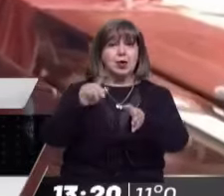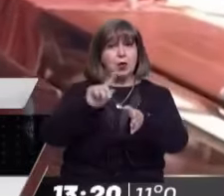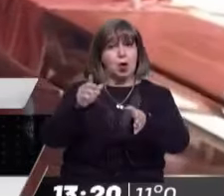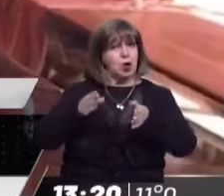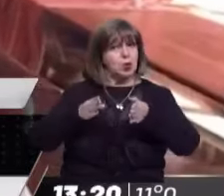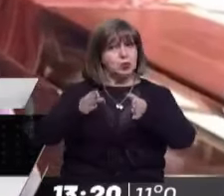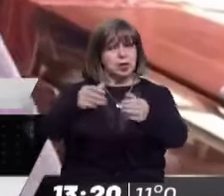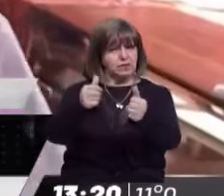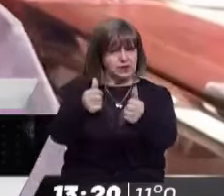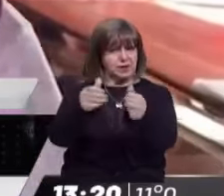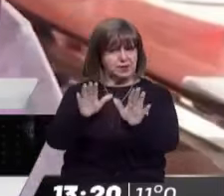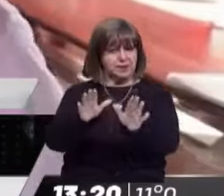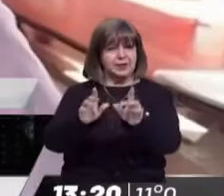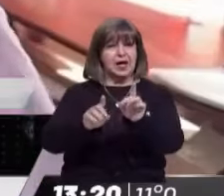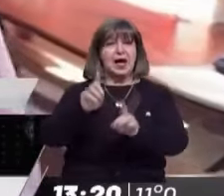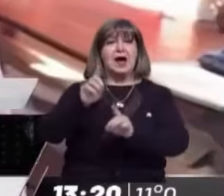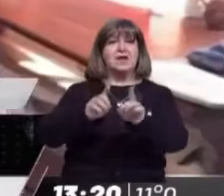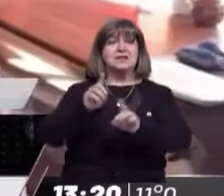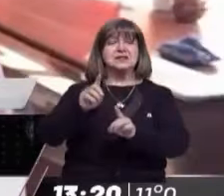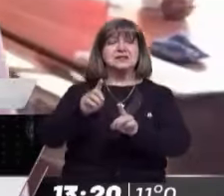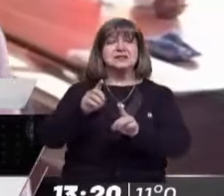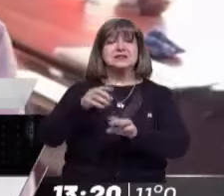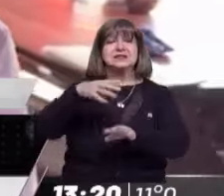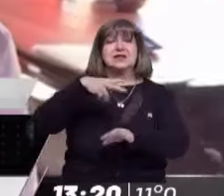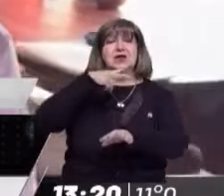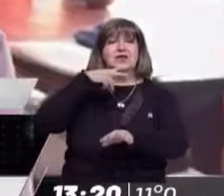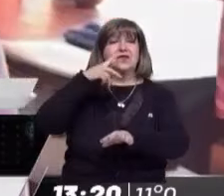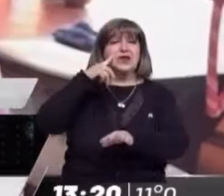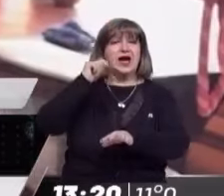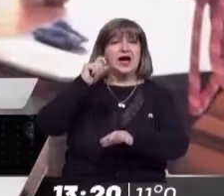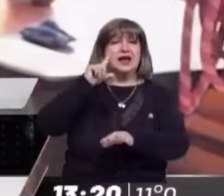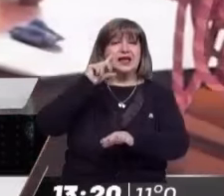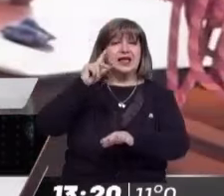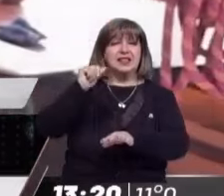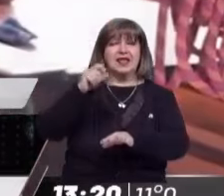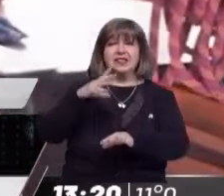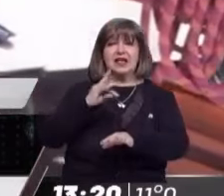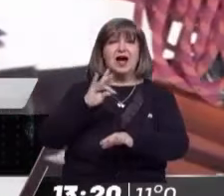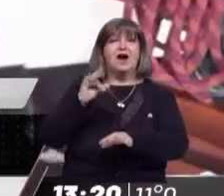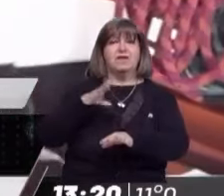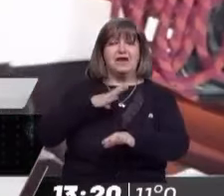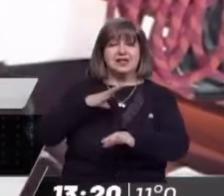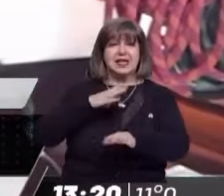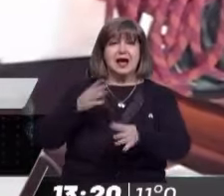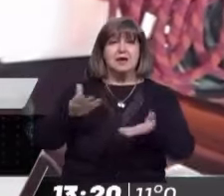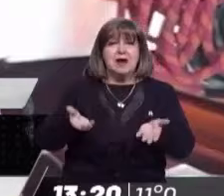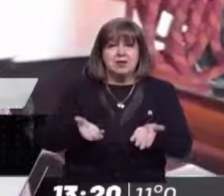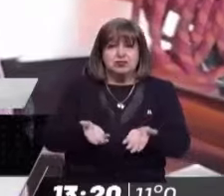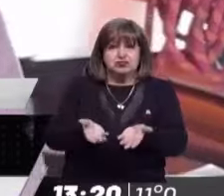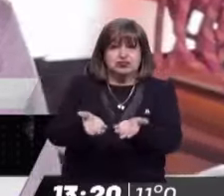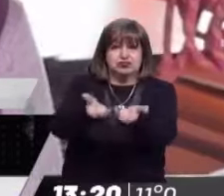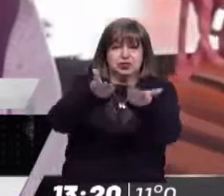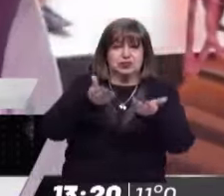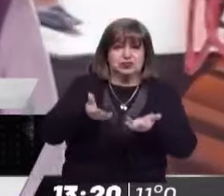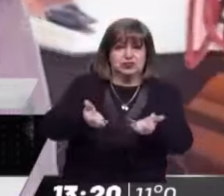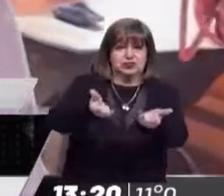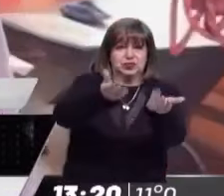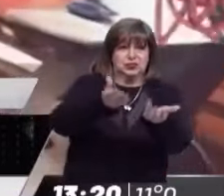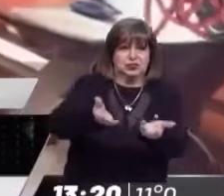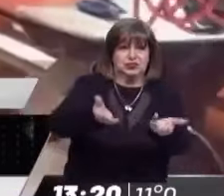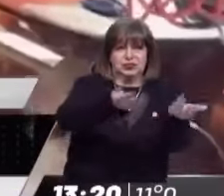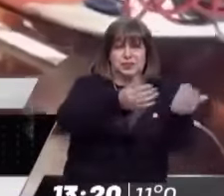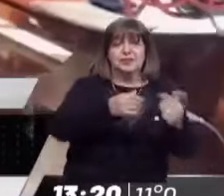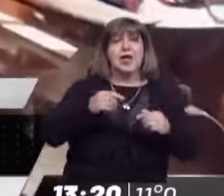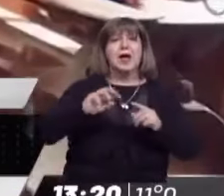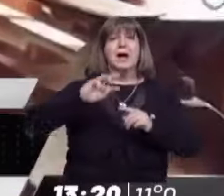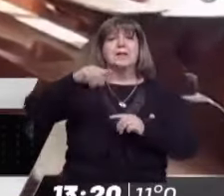buen estado. Por ahí es verdad, nos falla un poco vialidad, que tiene que estar más rápido en sacar la nieve en el momento apropiado. Pero para que el turista llegue. Como llegamos hoy, te estamos invitando